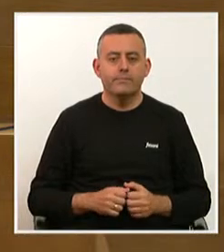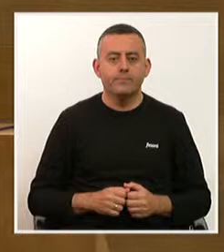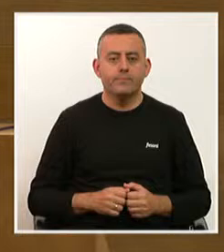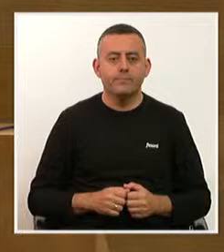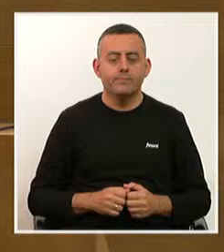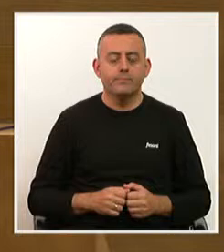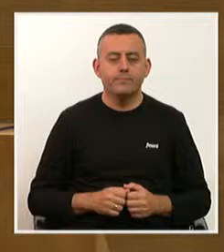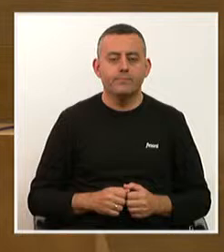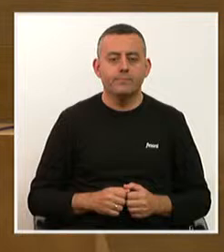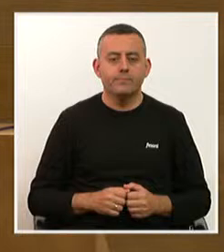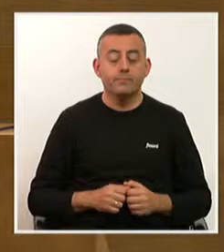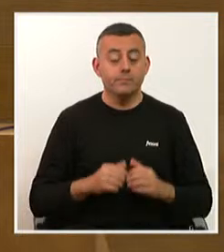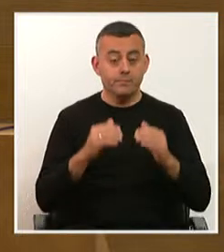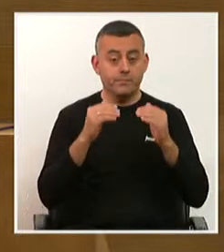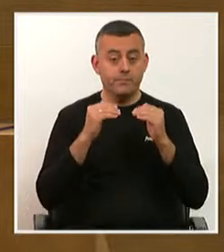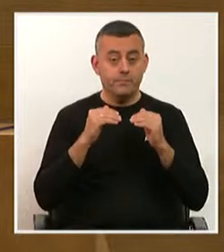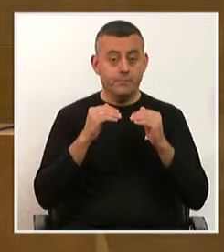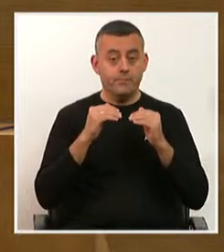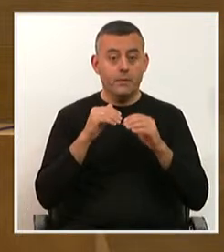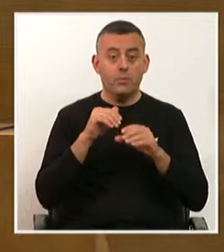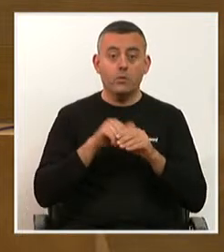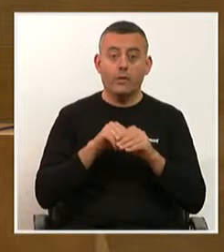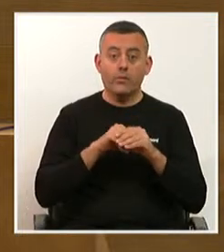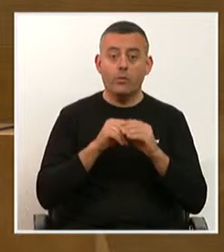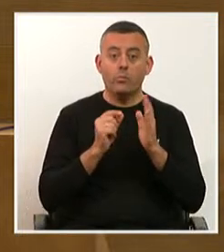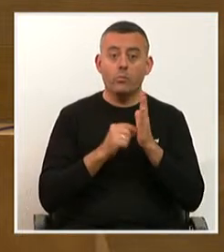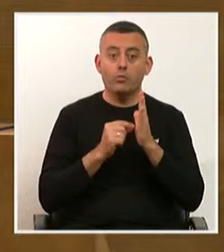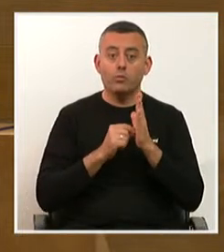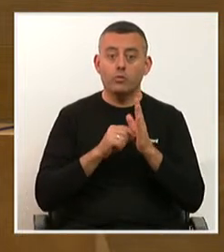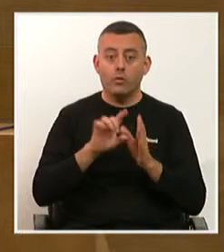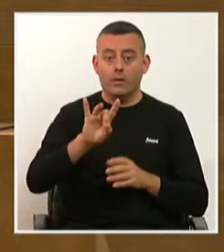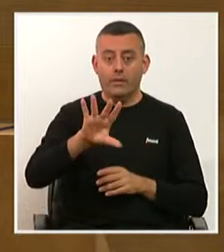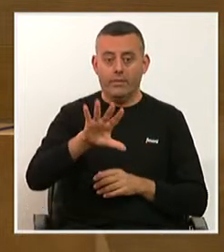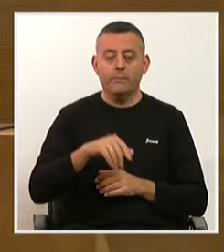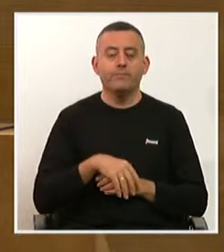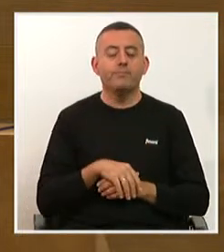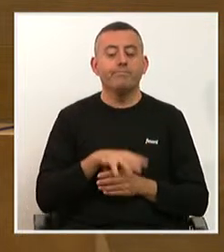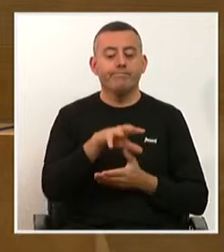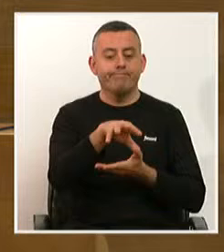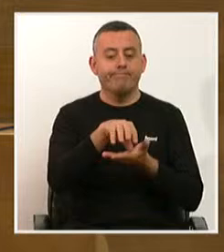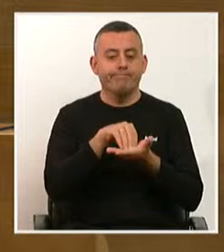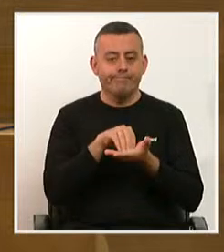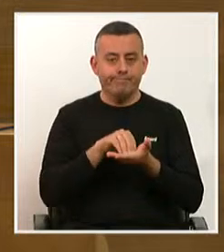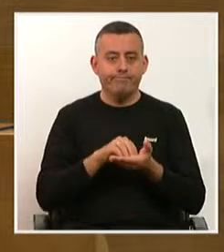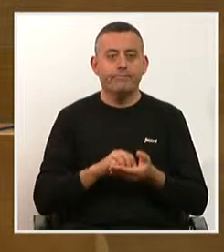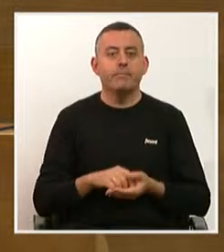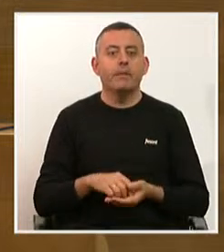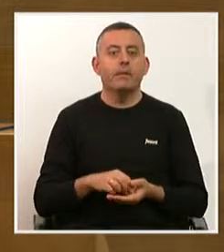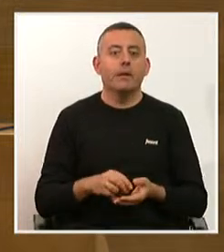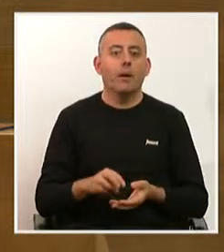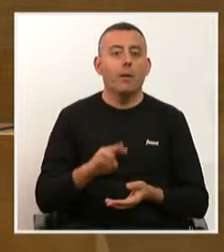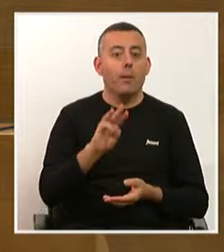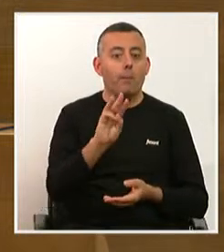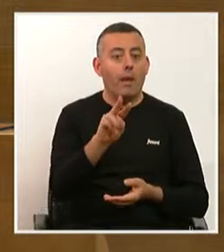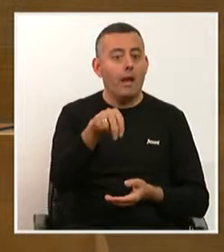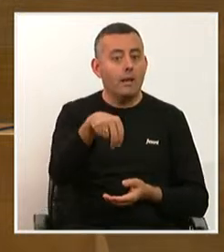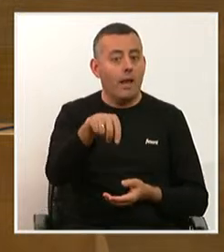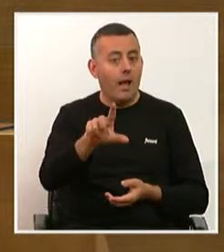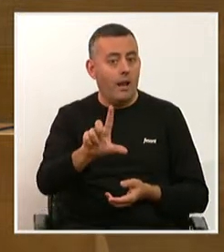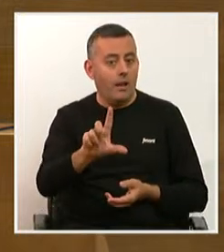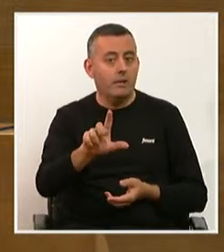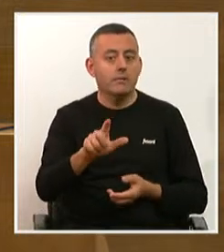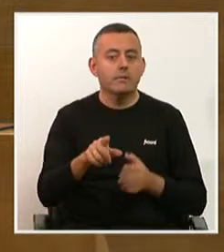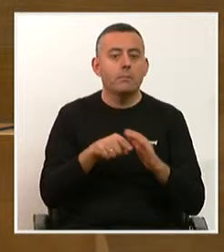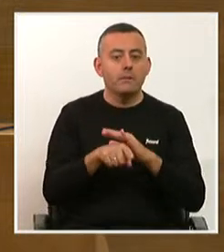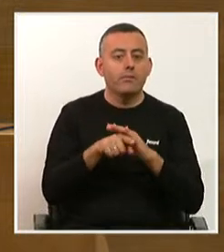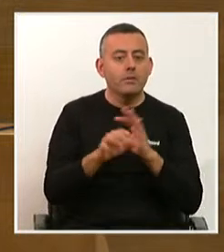iniciativa pasamos a la votación del punto 15to toma en consideración de la proposición no de ley de tramitación especial